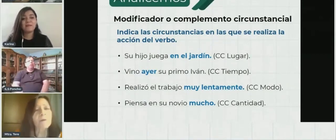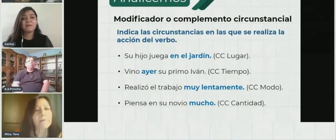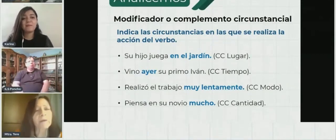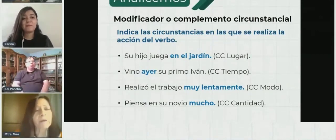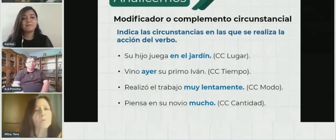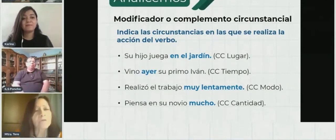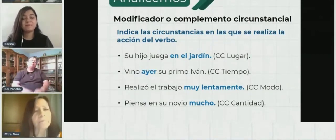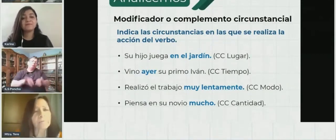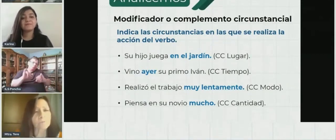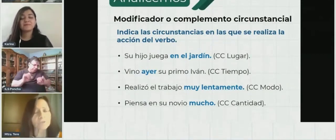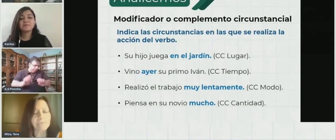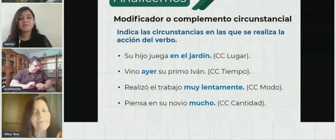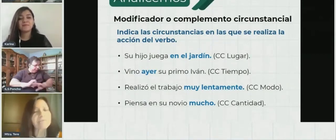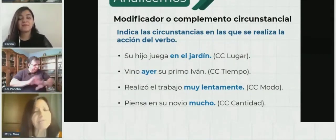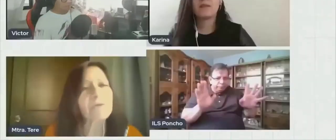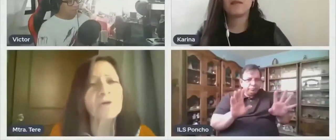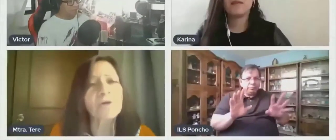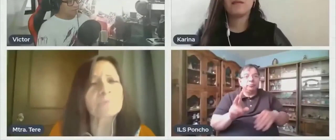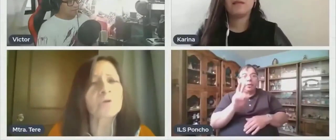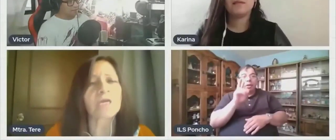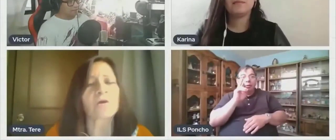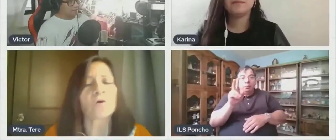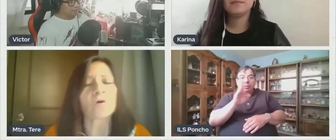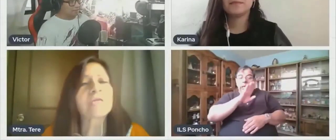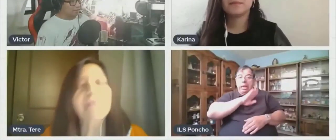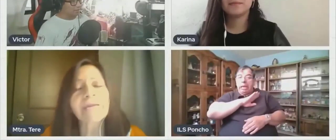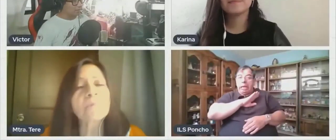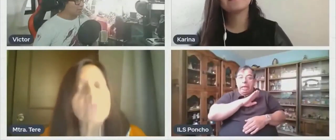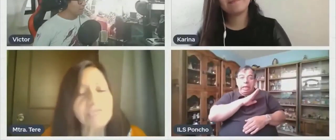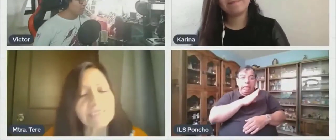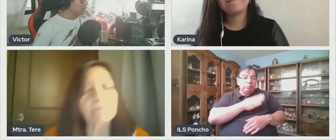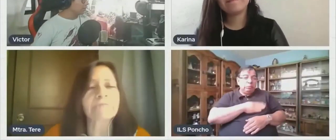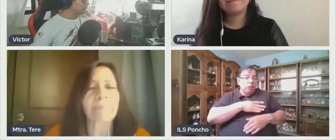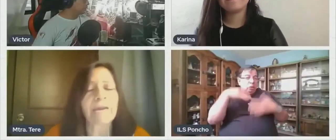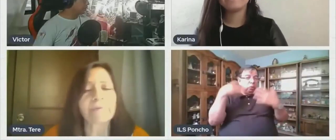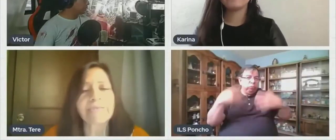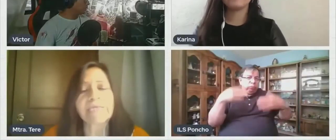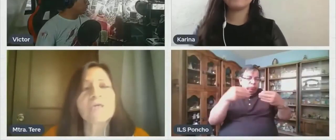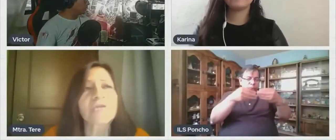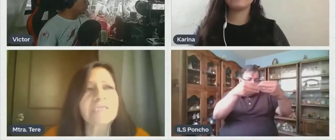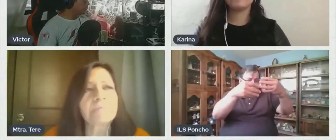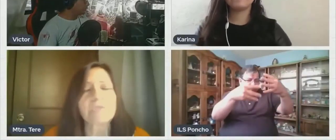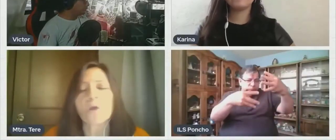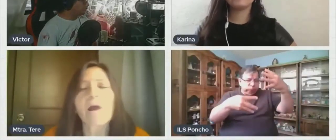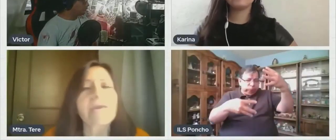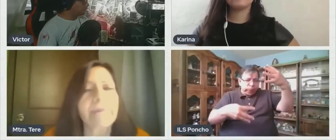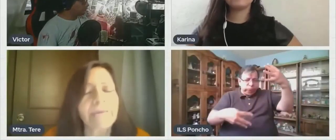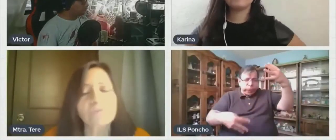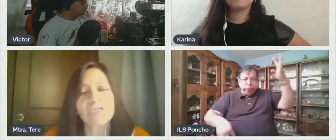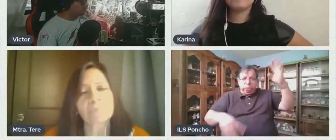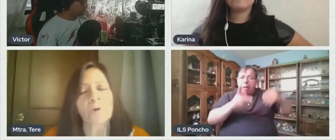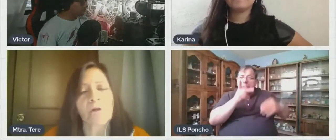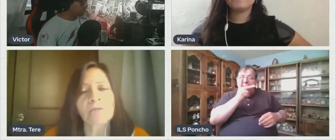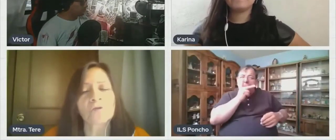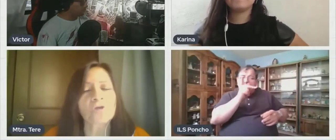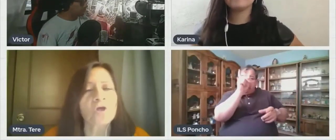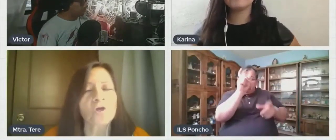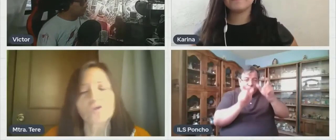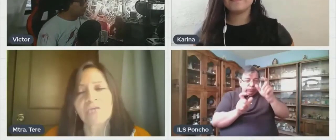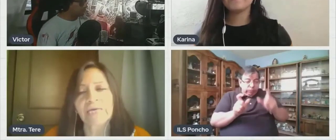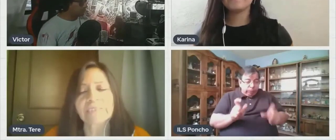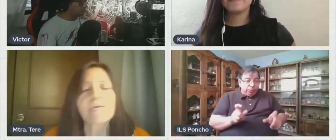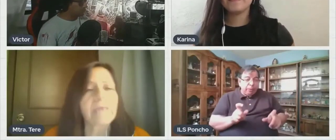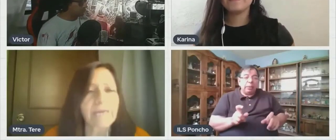Recuerden Como ya vimos El español Es muy rico Tiene muchísimas palabras Que yo les invito A que vayamos Explorando